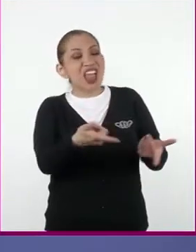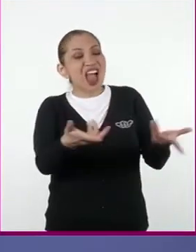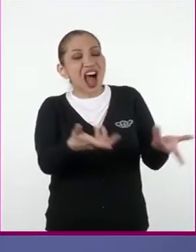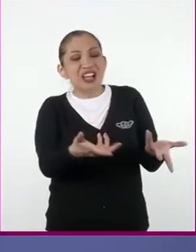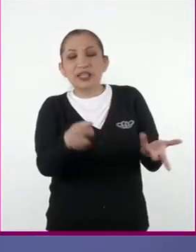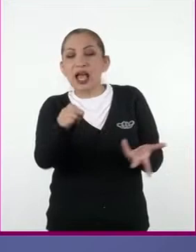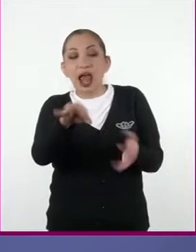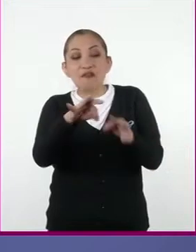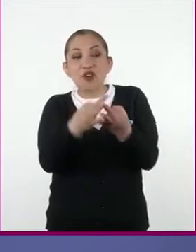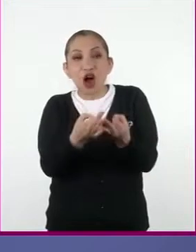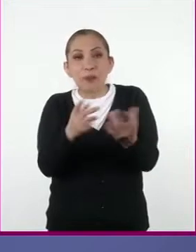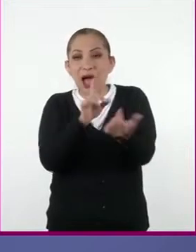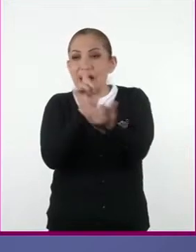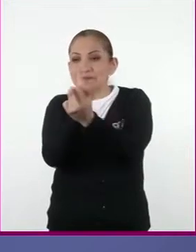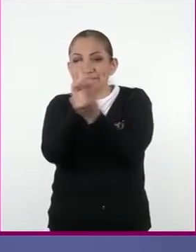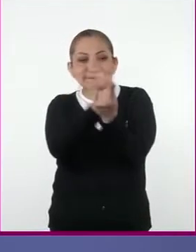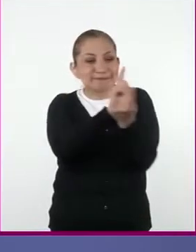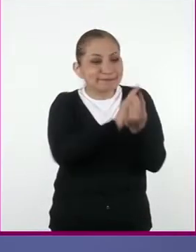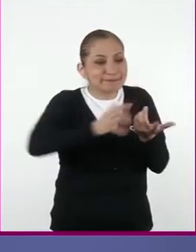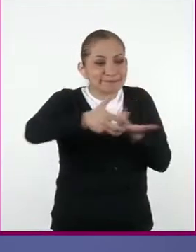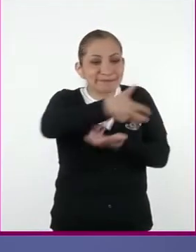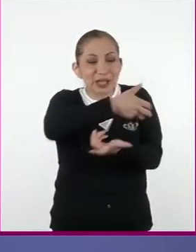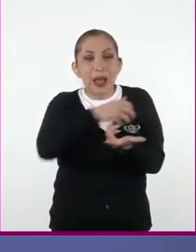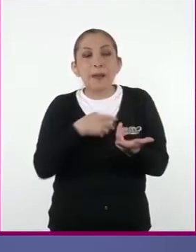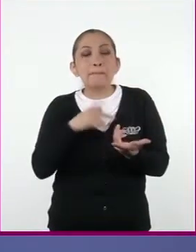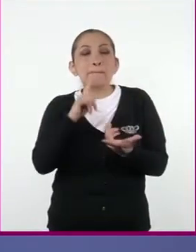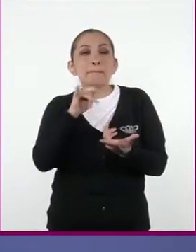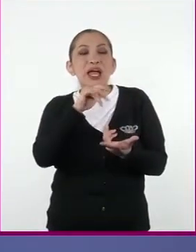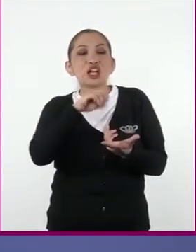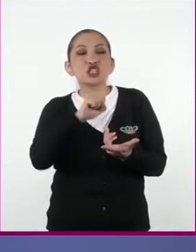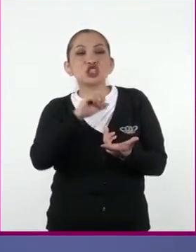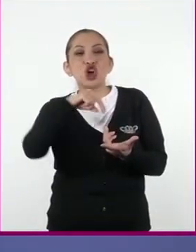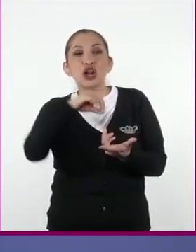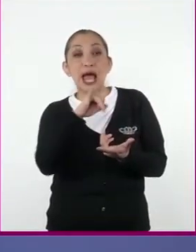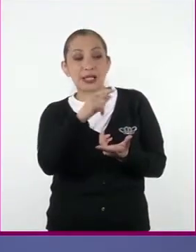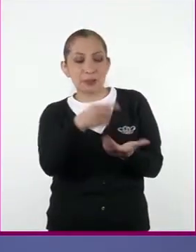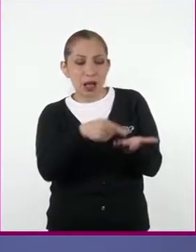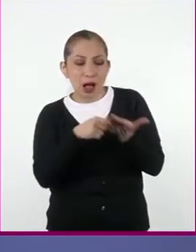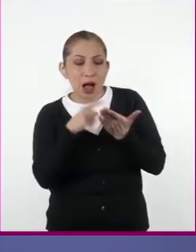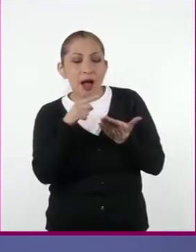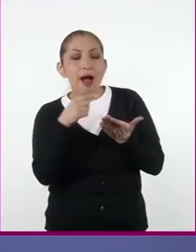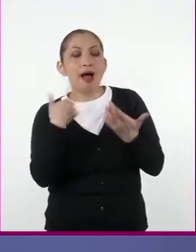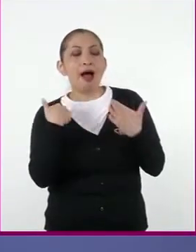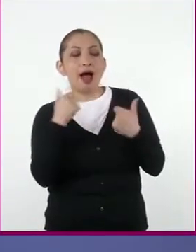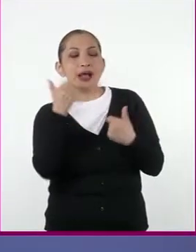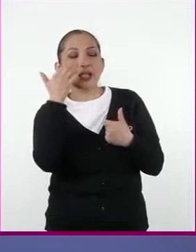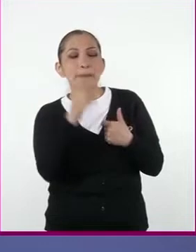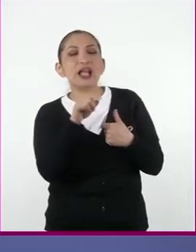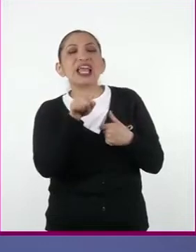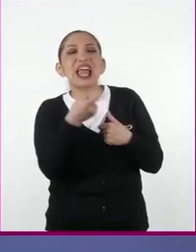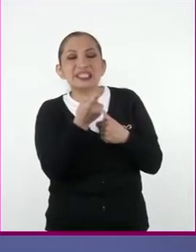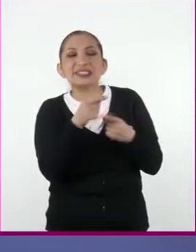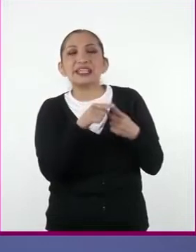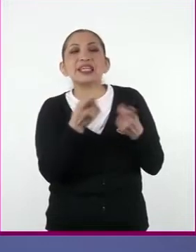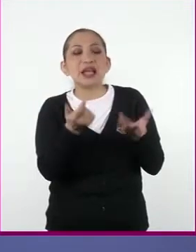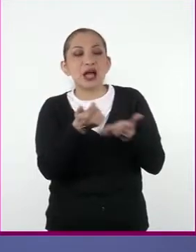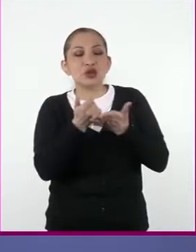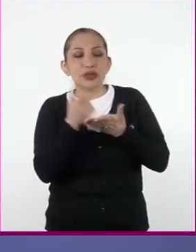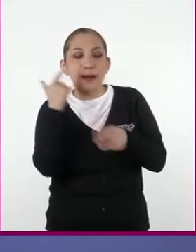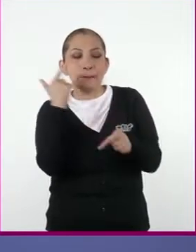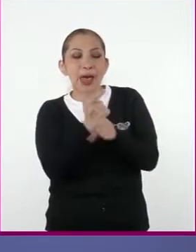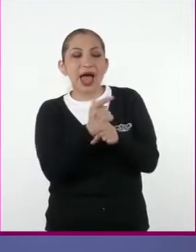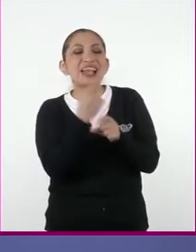motivaciones y la forma en que se relacionan entre sí los personajes pueden otorgar datos que nos permitan saber cómo es y nos ayuden